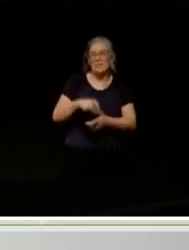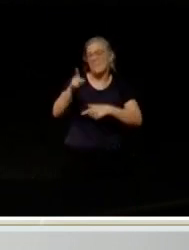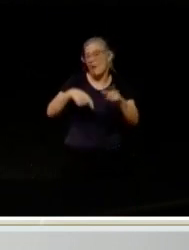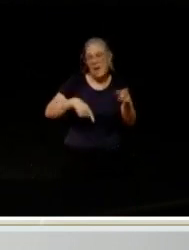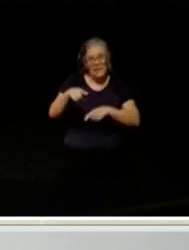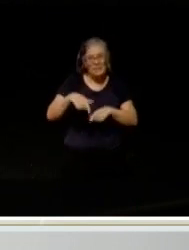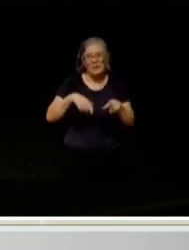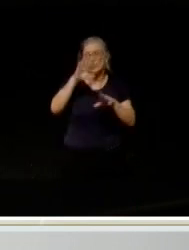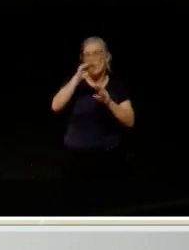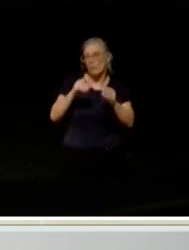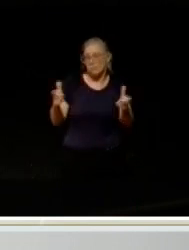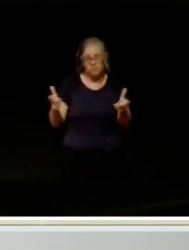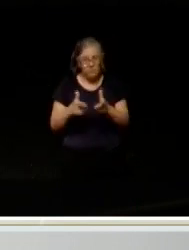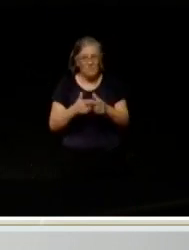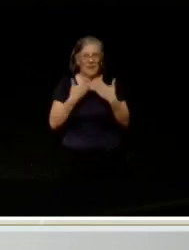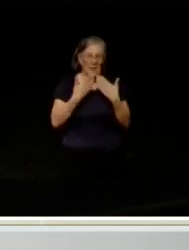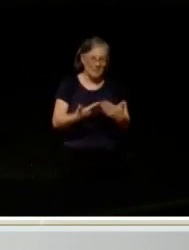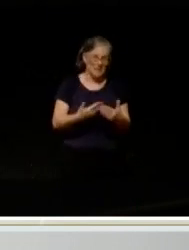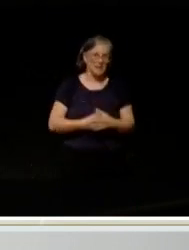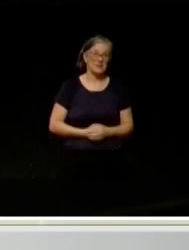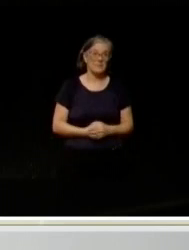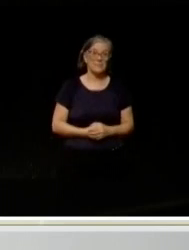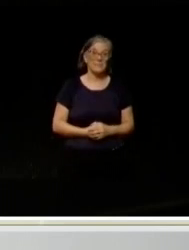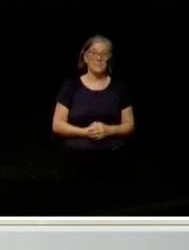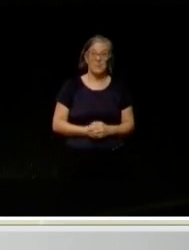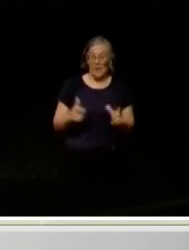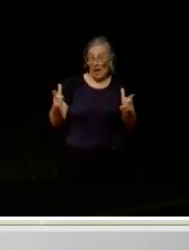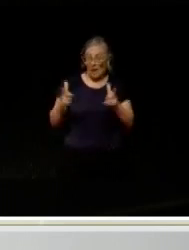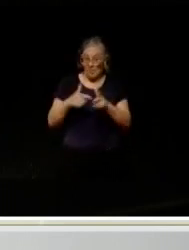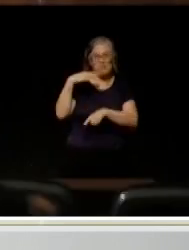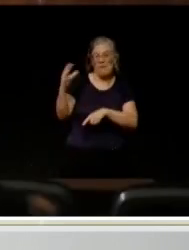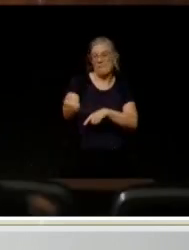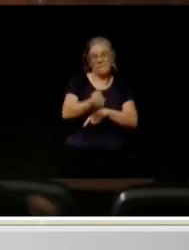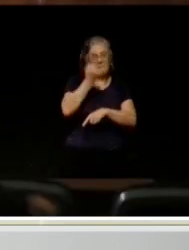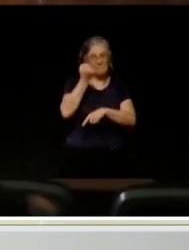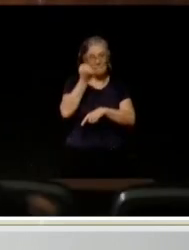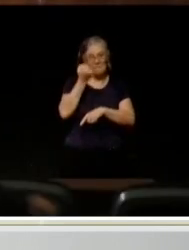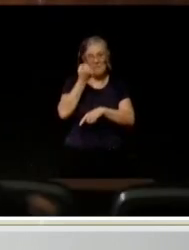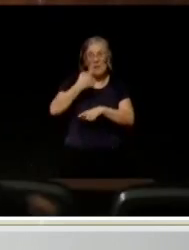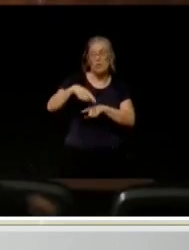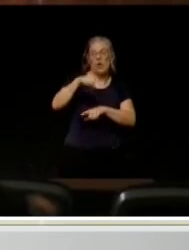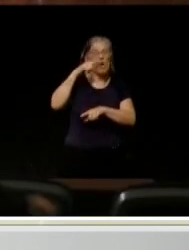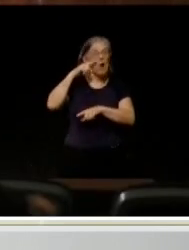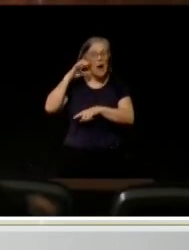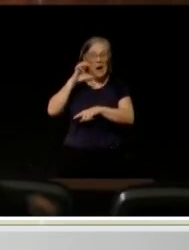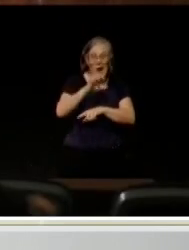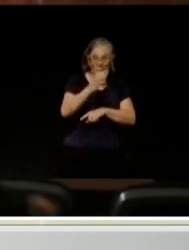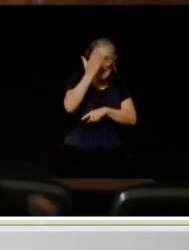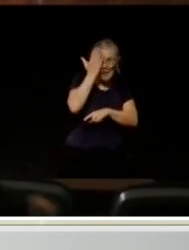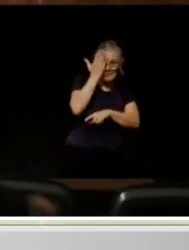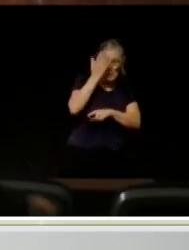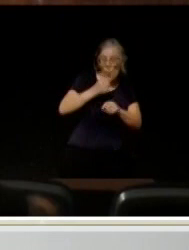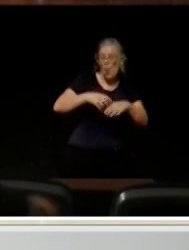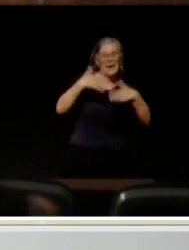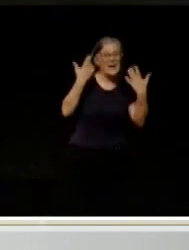digamos, de comunicación. Y de vuelta, ¿qué es lo que nos está pasando?